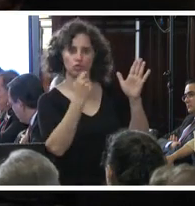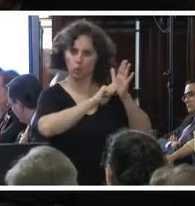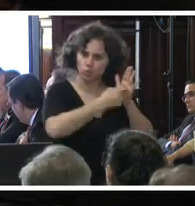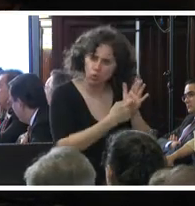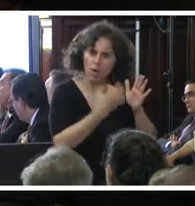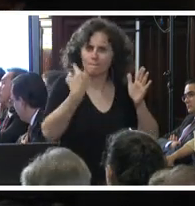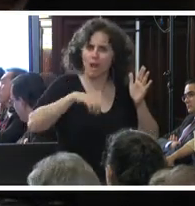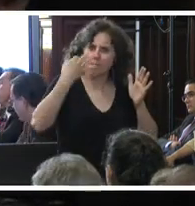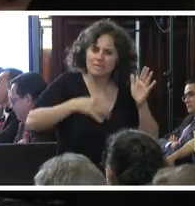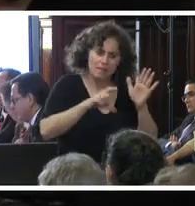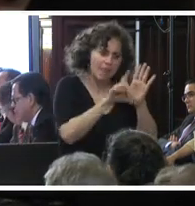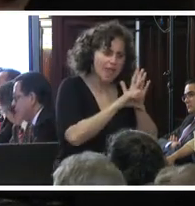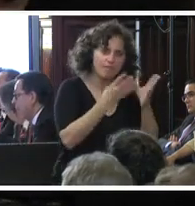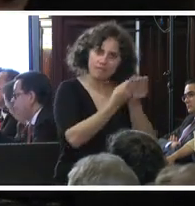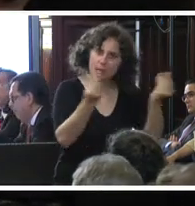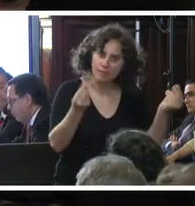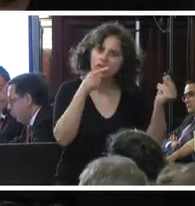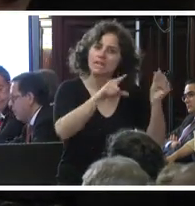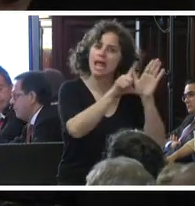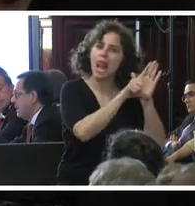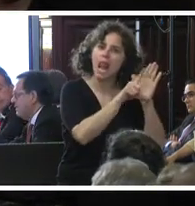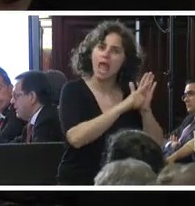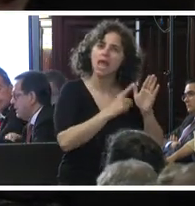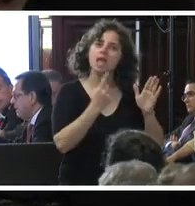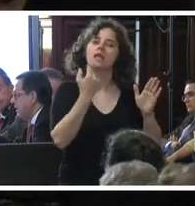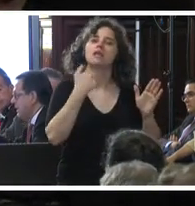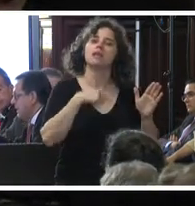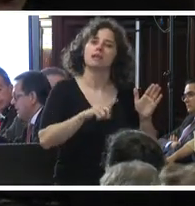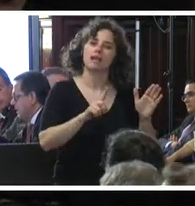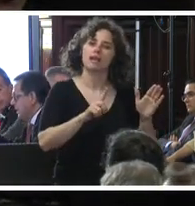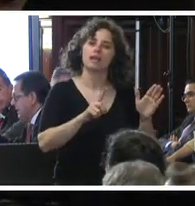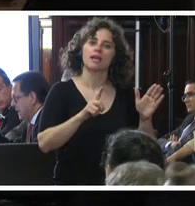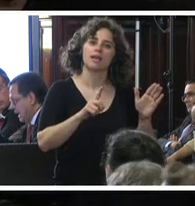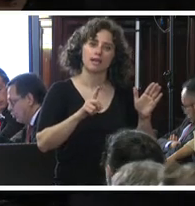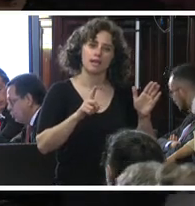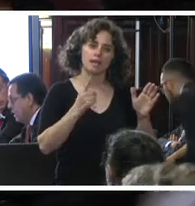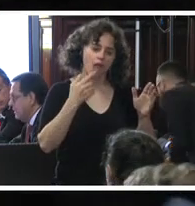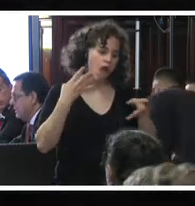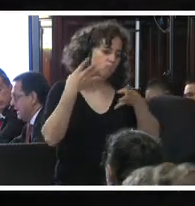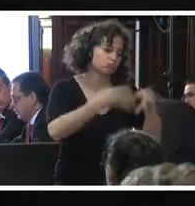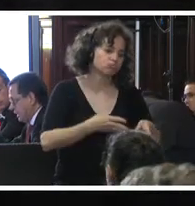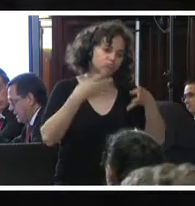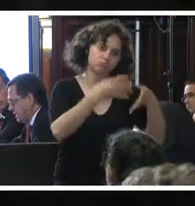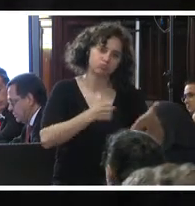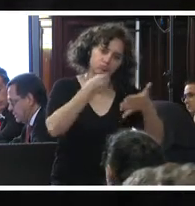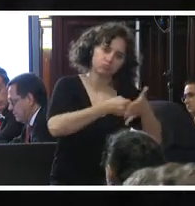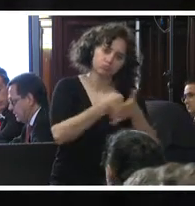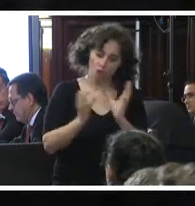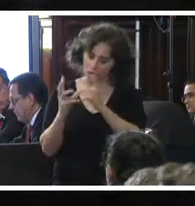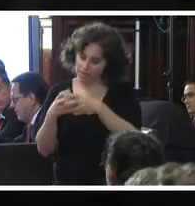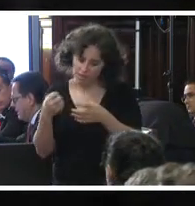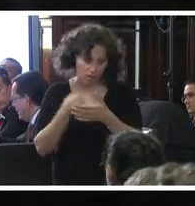pero particularmente en la ley de desaparición, por en buena medida la lucha de las organizaciones